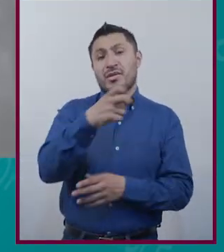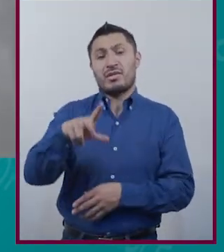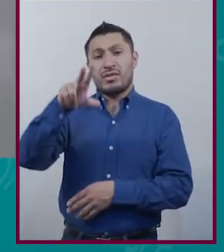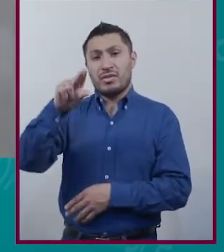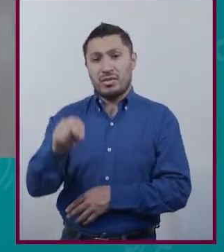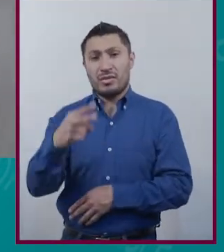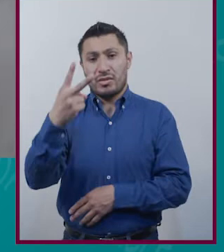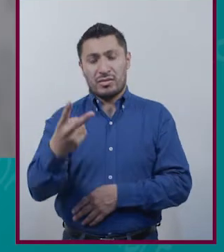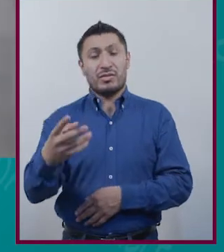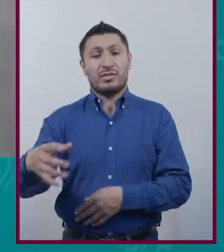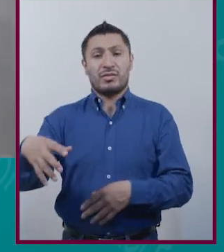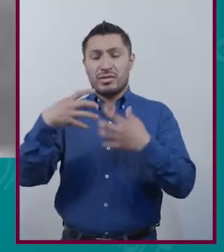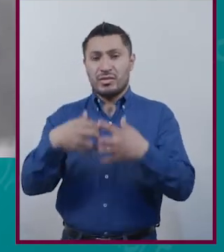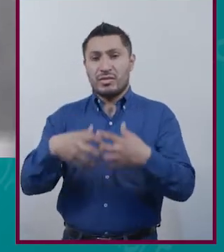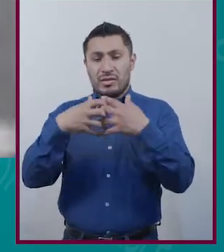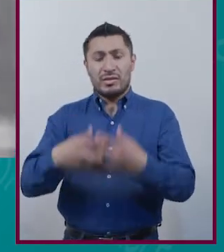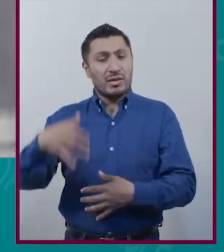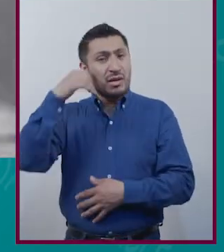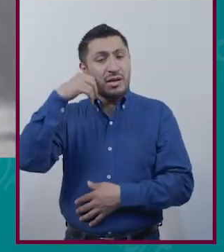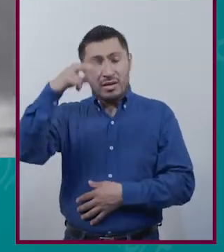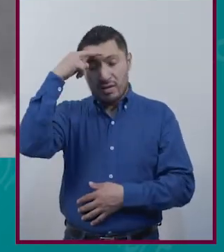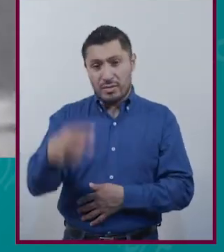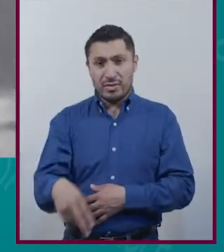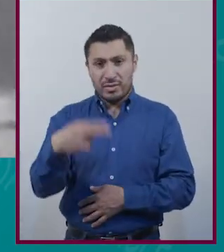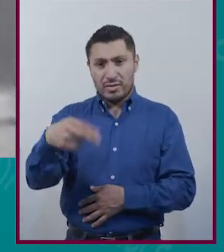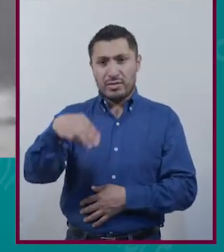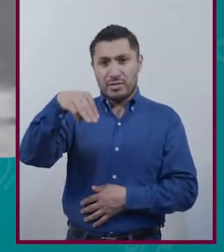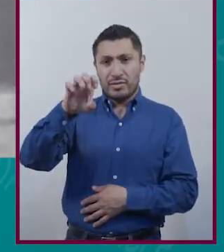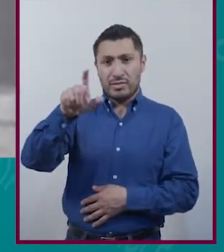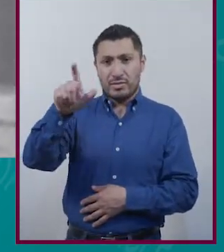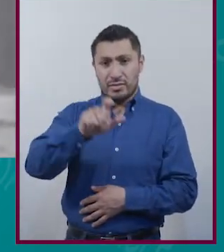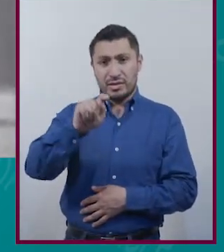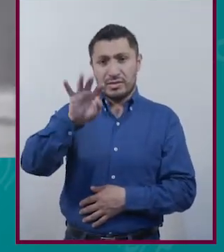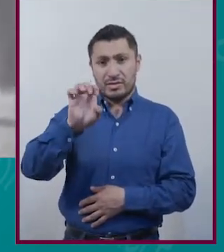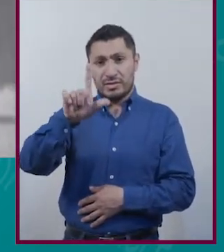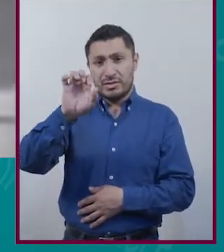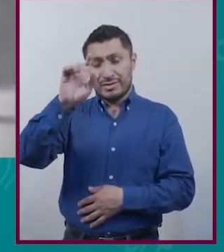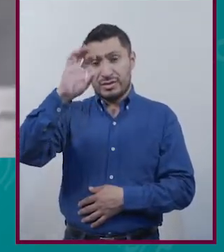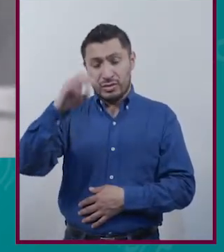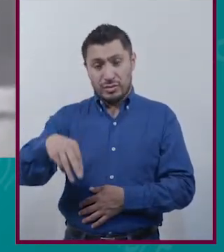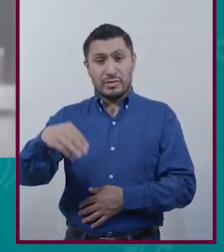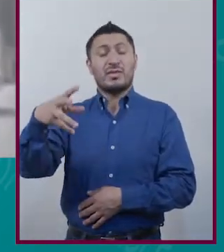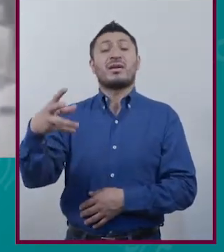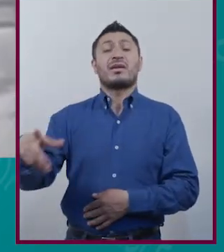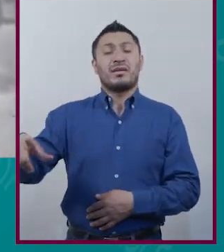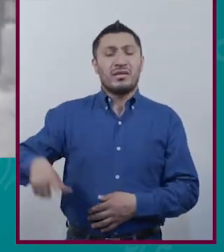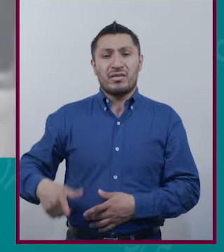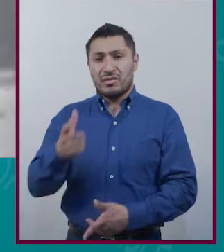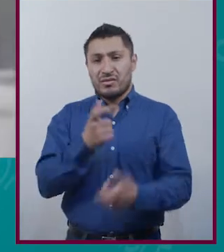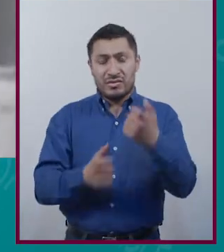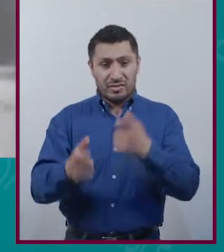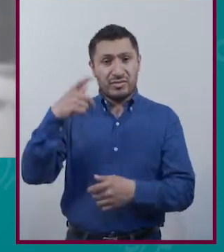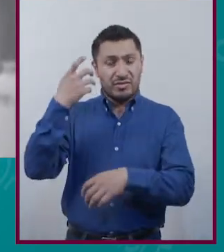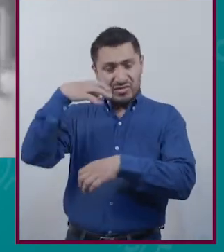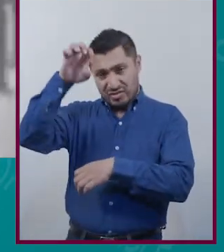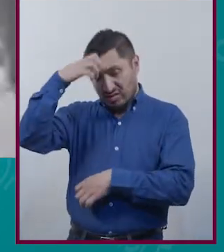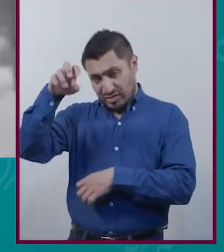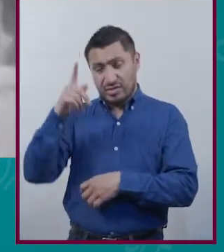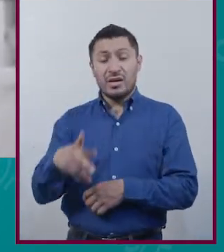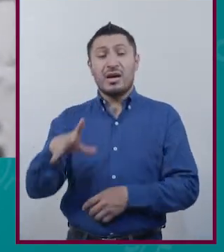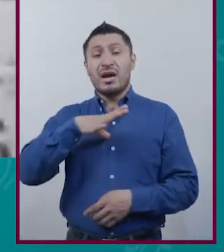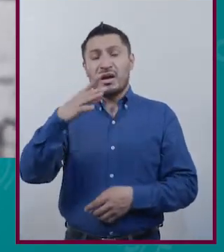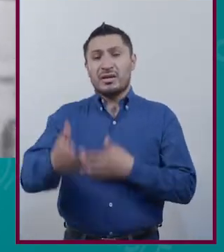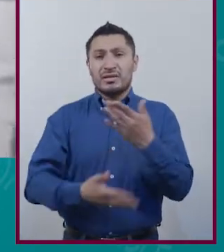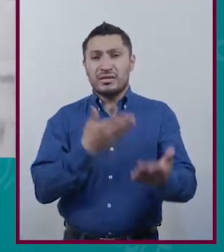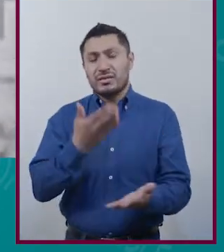la compañía telefónica mexicana, llamada Mextelecom de capital extranjero, comenzó a dar servicio de telefonía a la población